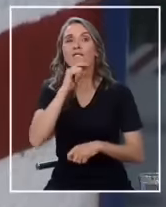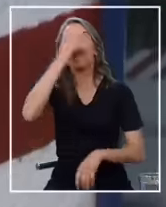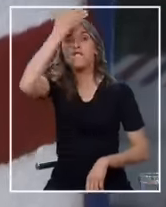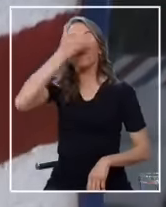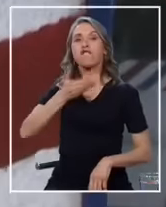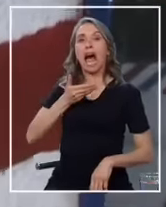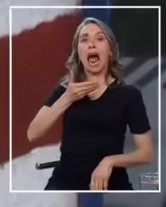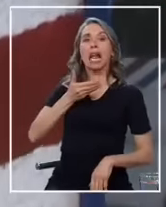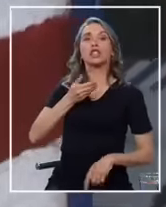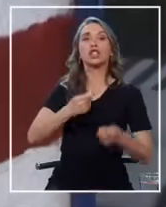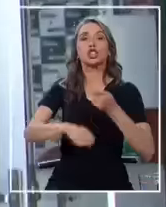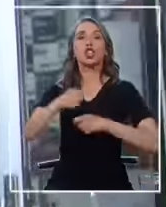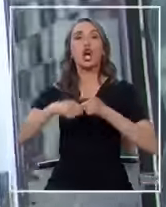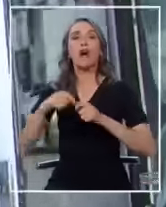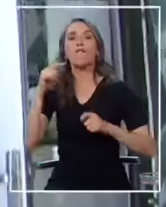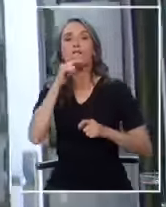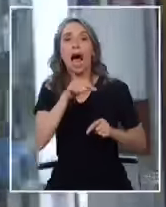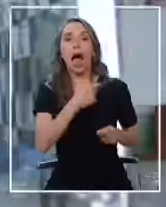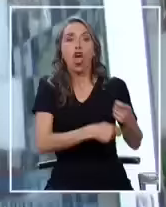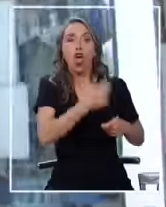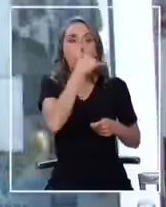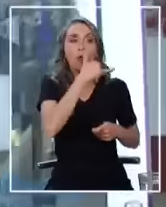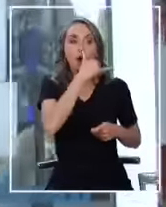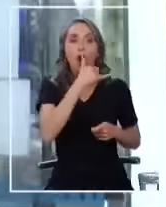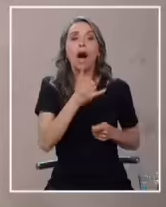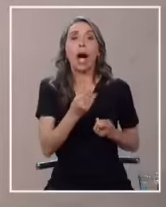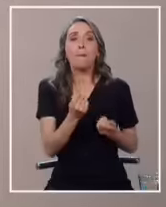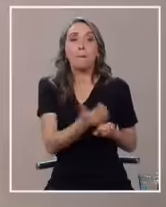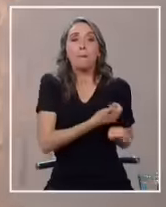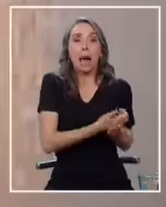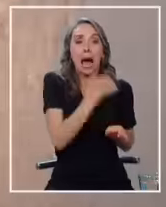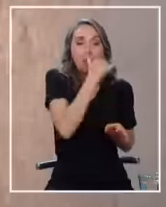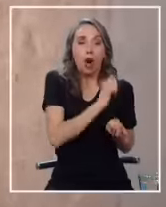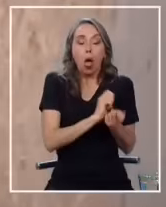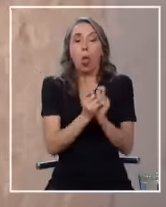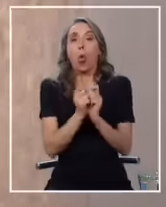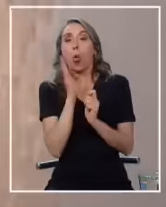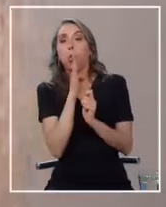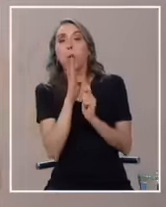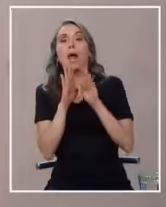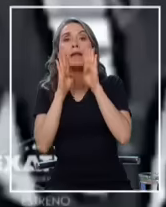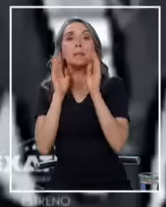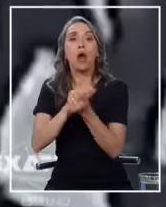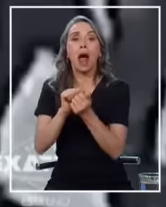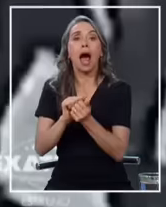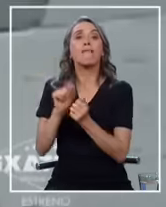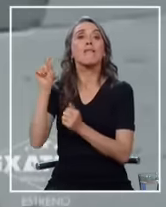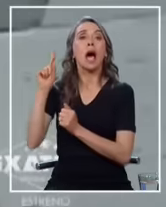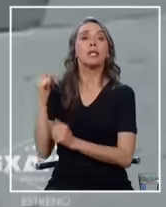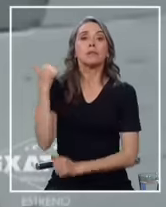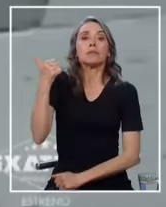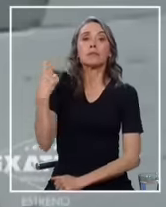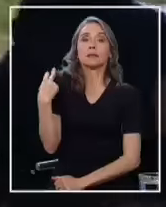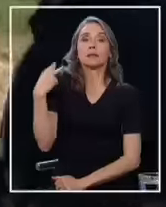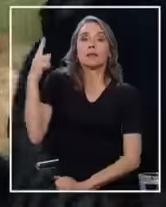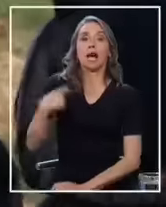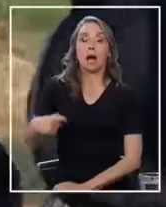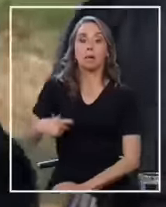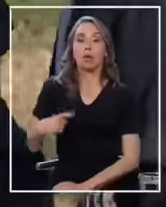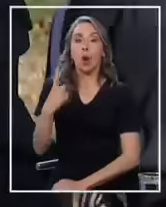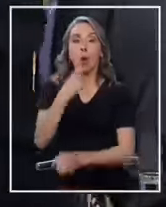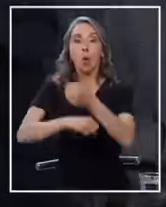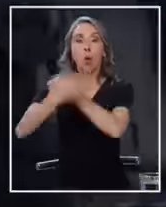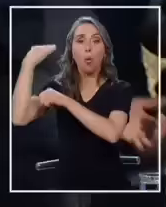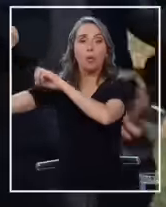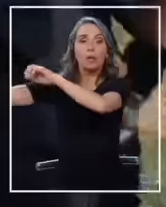para operar y particulares métodos para lavar dinero. Su principal centro de operaciones está en Estados Unidos, pero hace más de un año se expandieron en